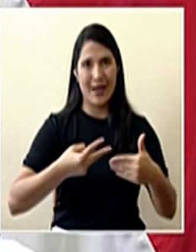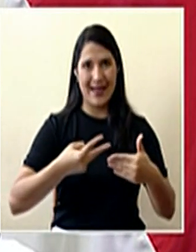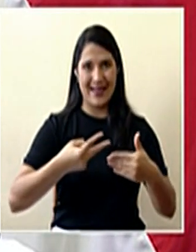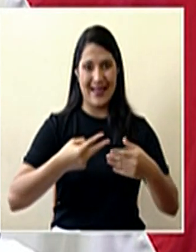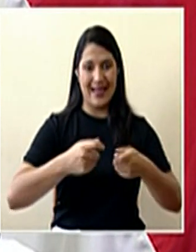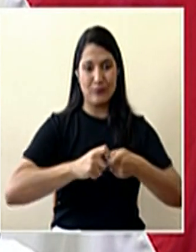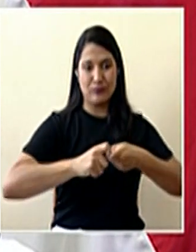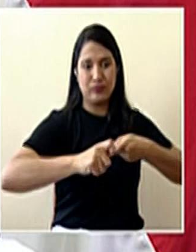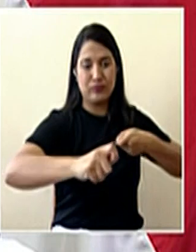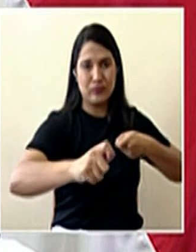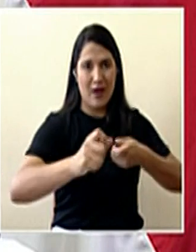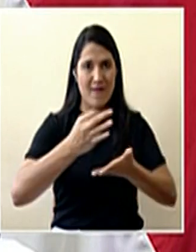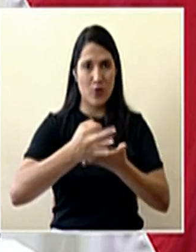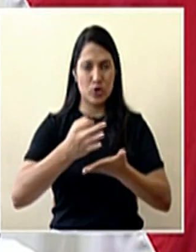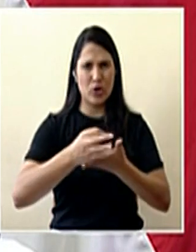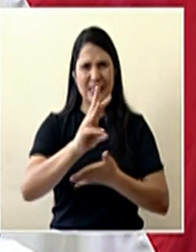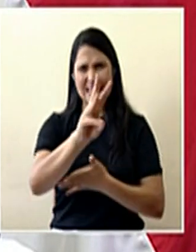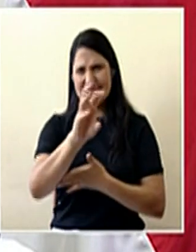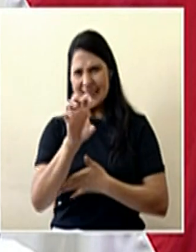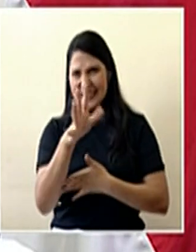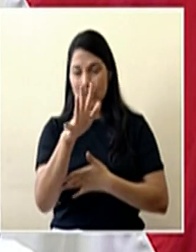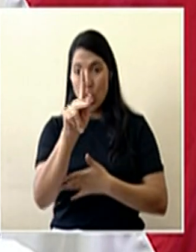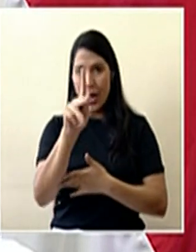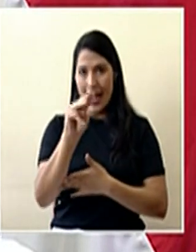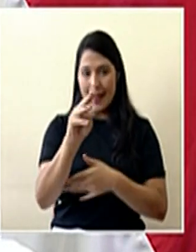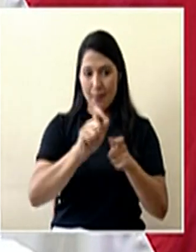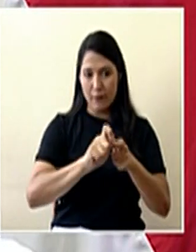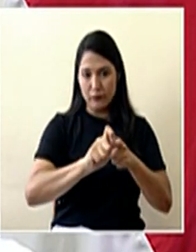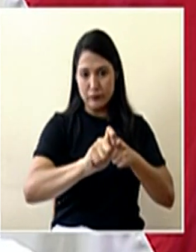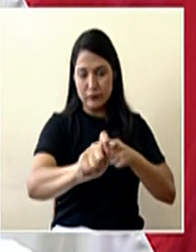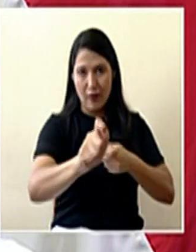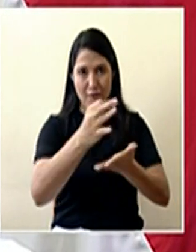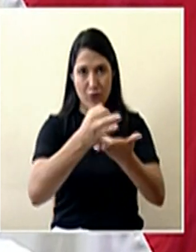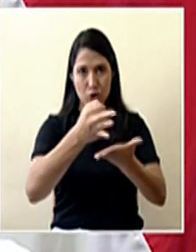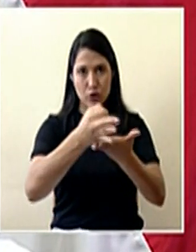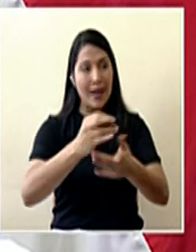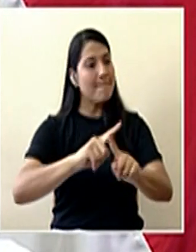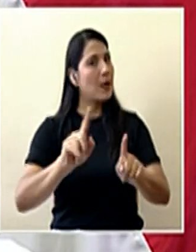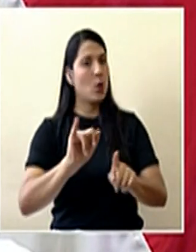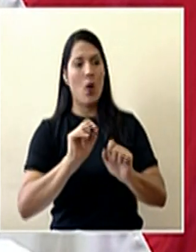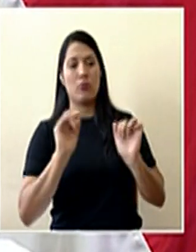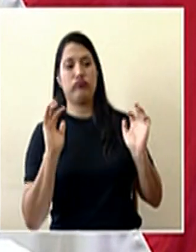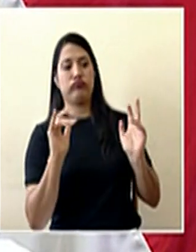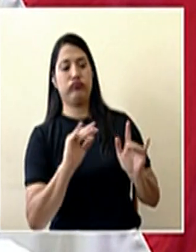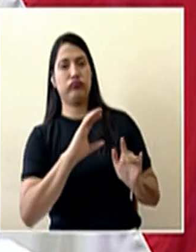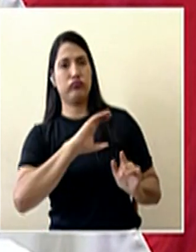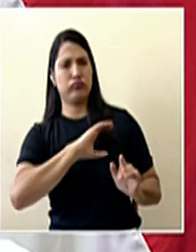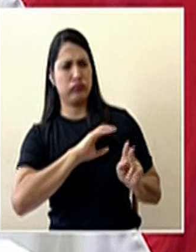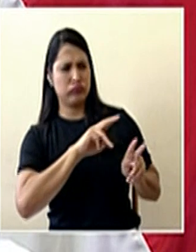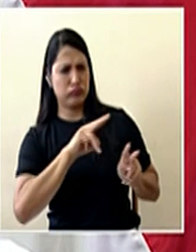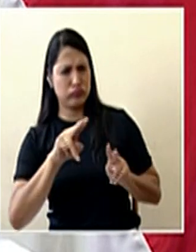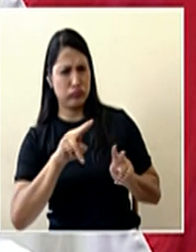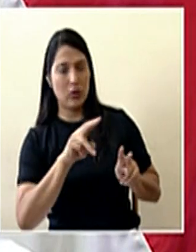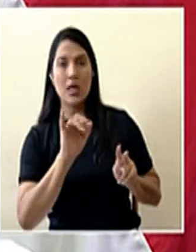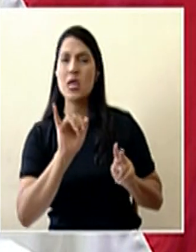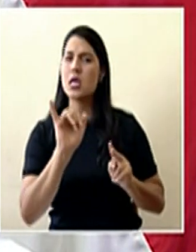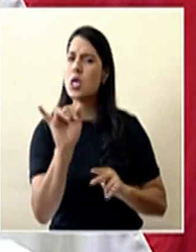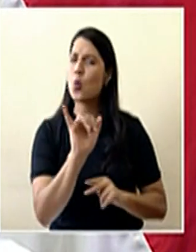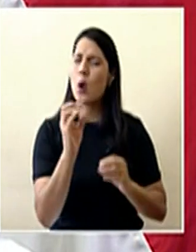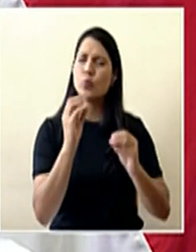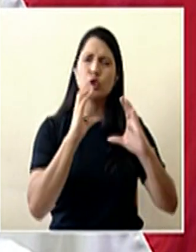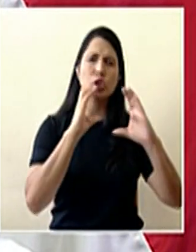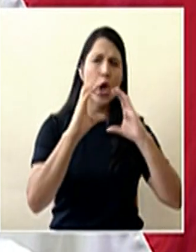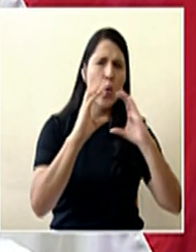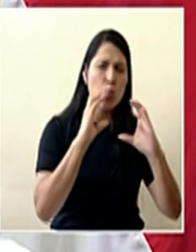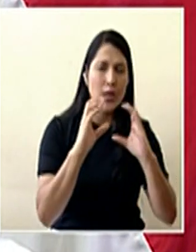kilómetros aproximadamente de frontera, pero igual tenemos recurso en esta zona. Igual hay una comunicación muy estrecha y cercana